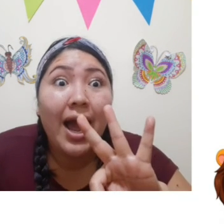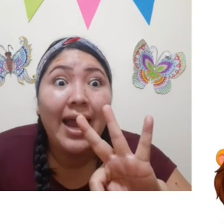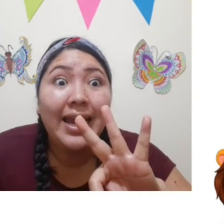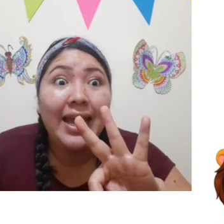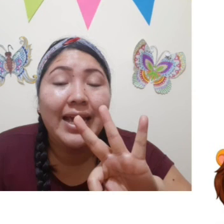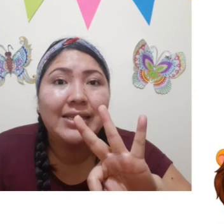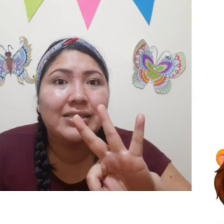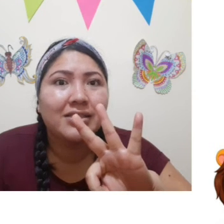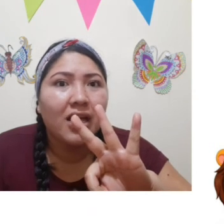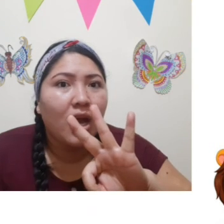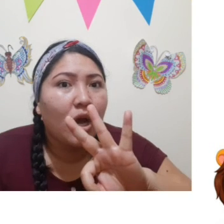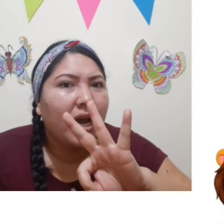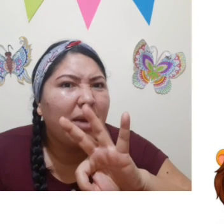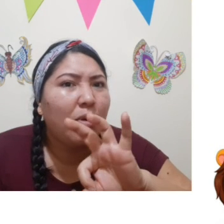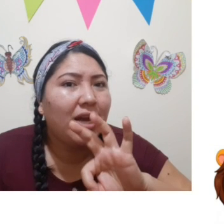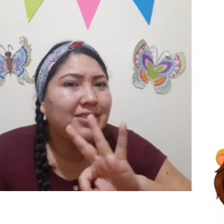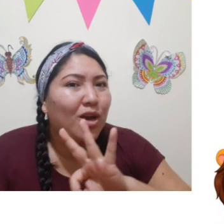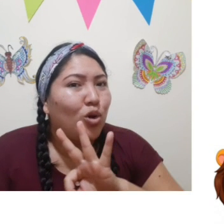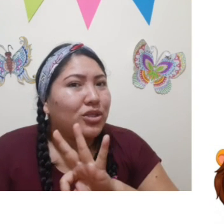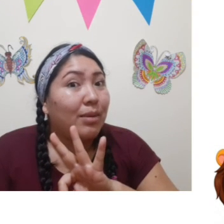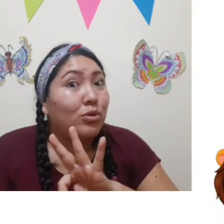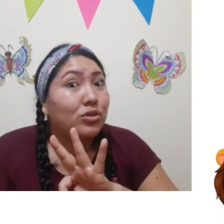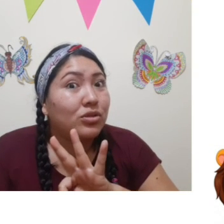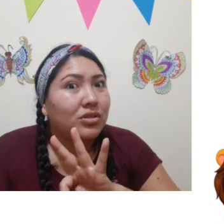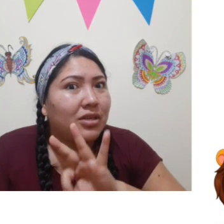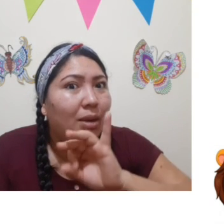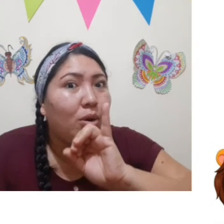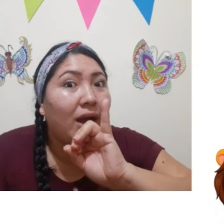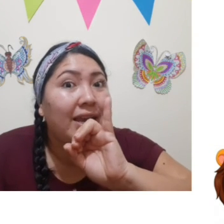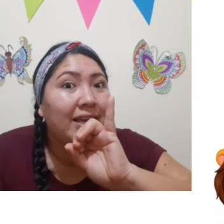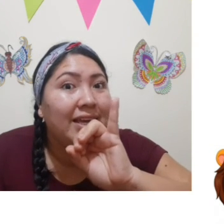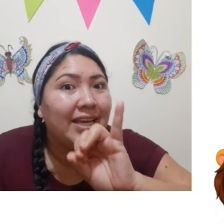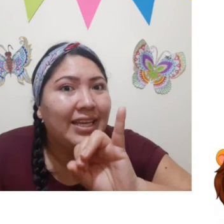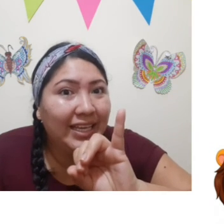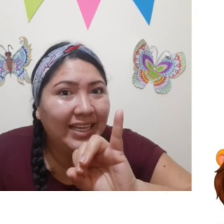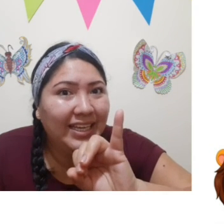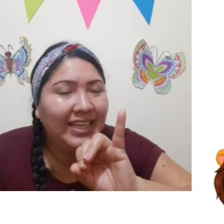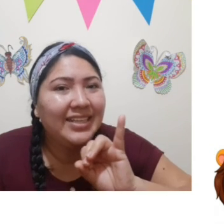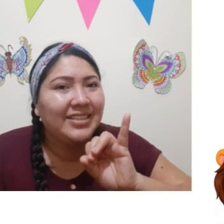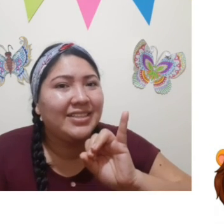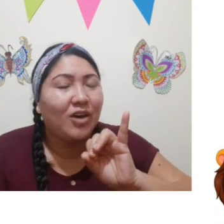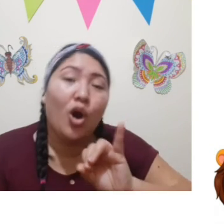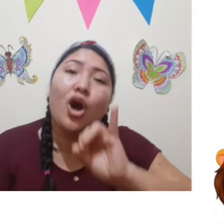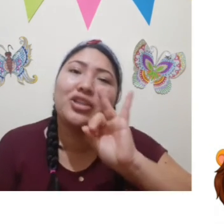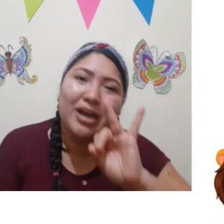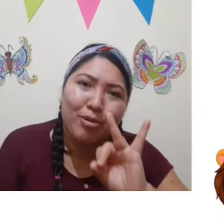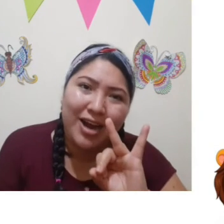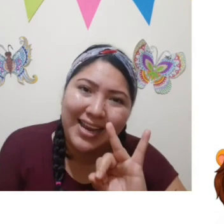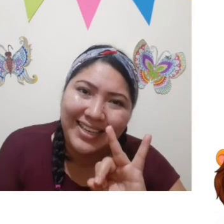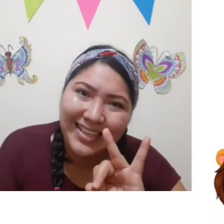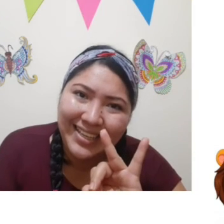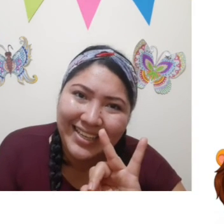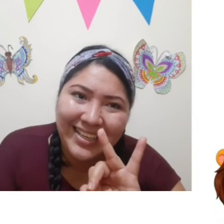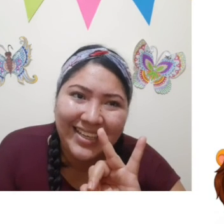vocales que vocales encontramos la vocal y otra